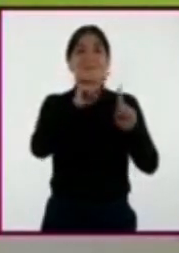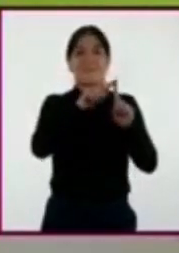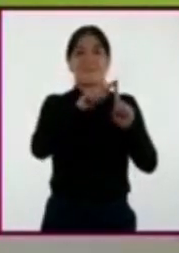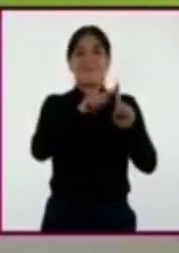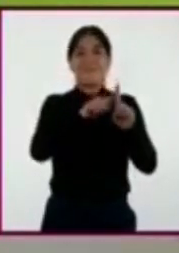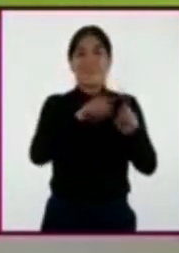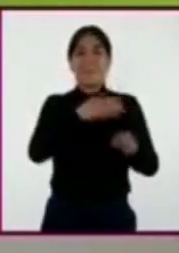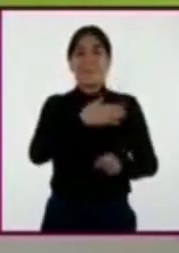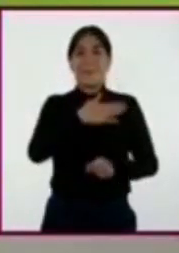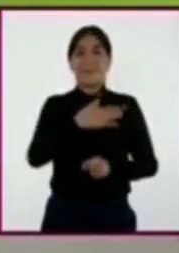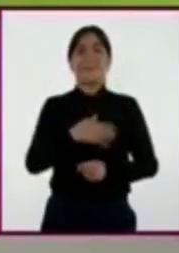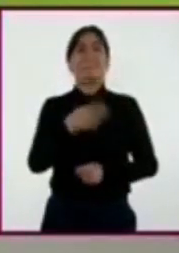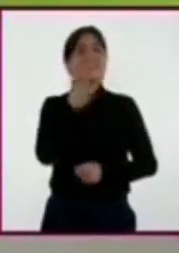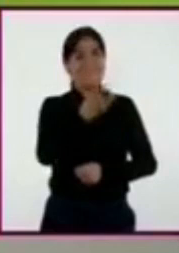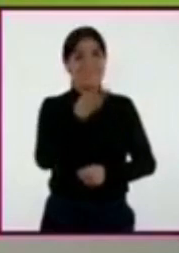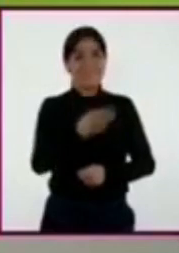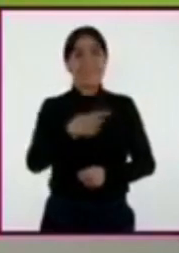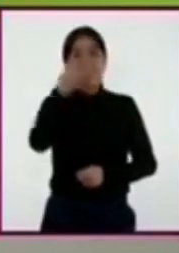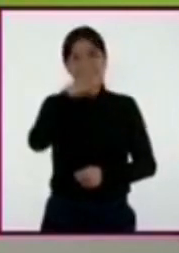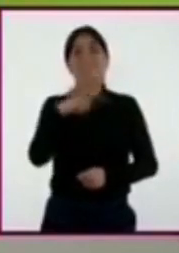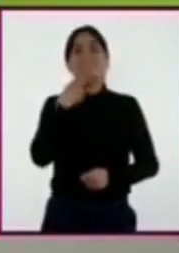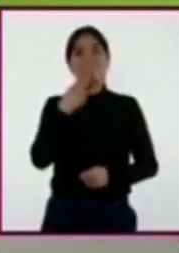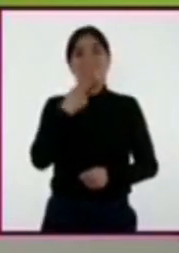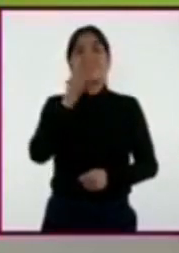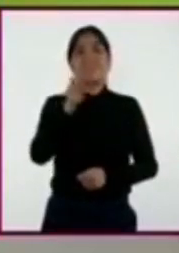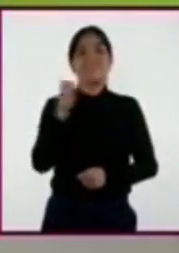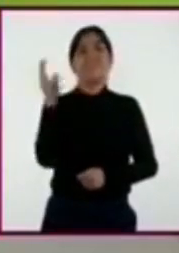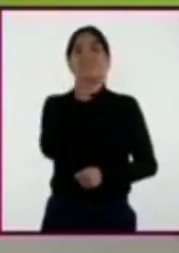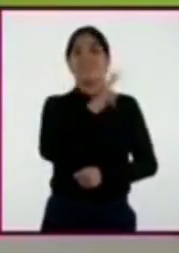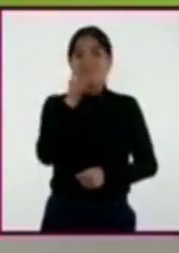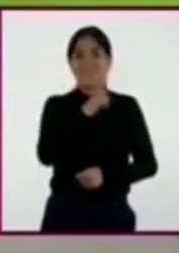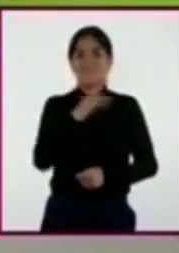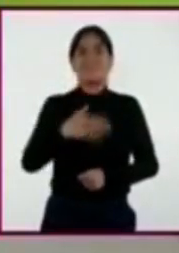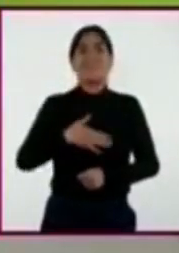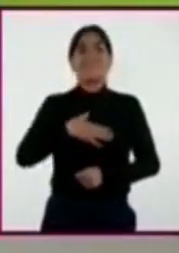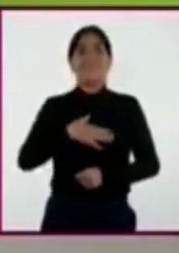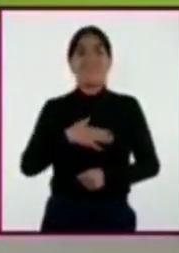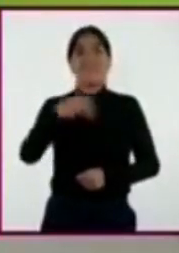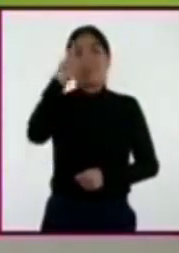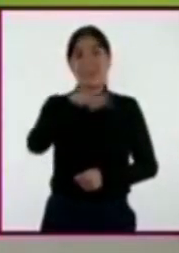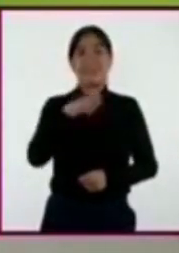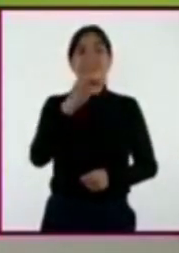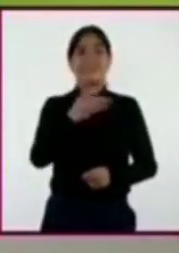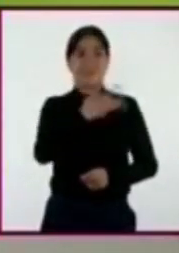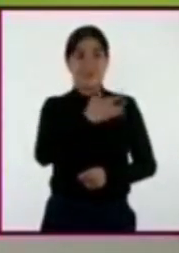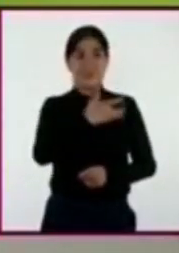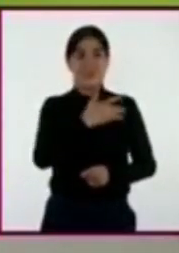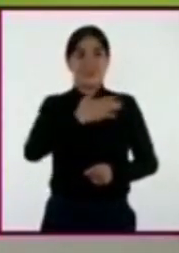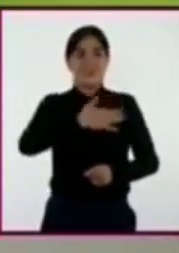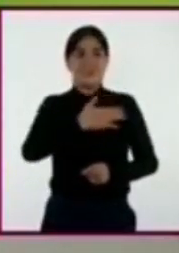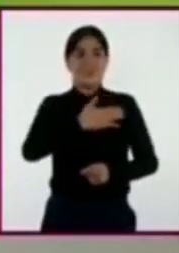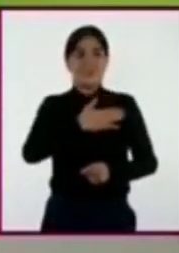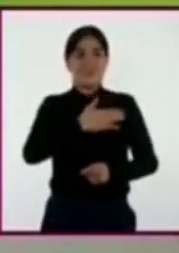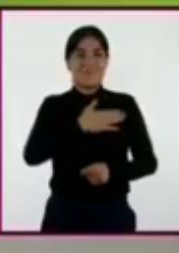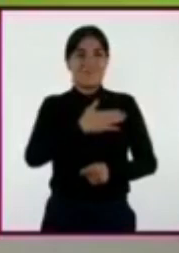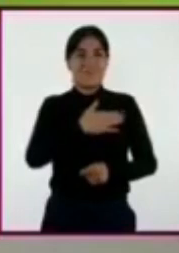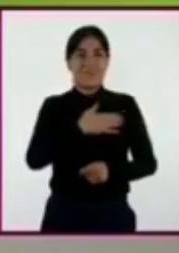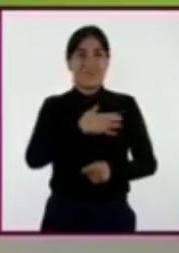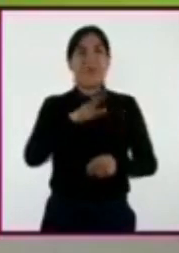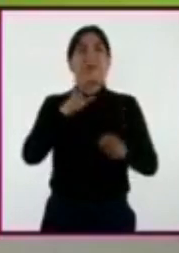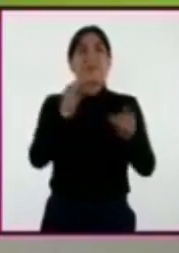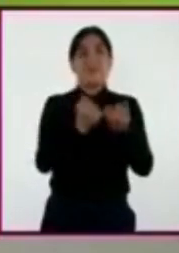cardíaca. Exacto. Para eso nos ayudan las respiraciones, para que nuestra frecuencia cardíaca